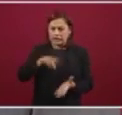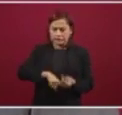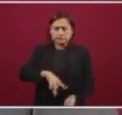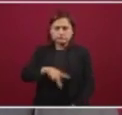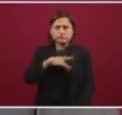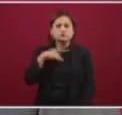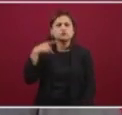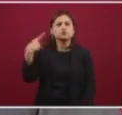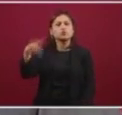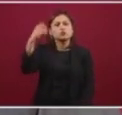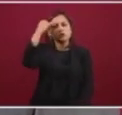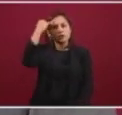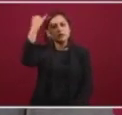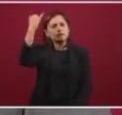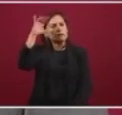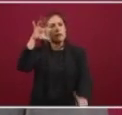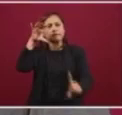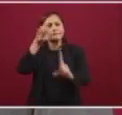político.